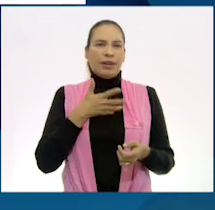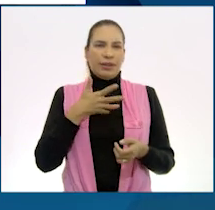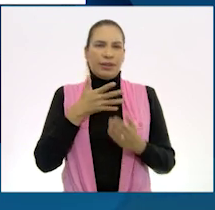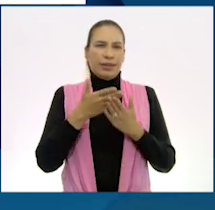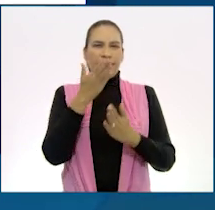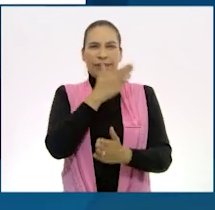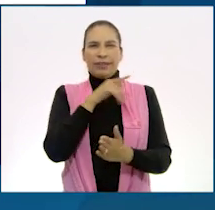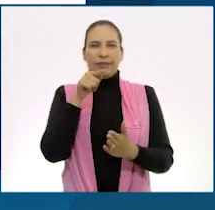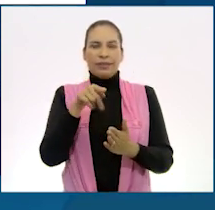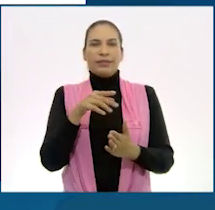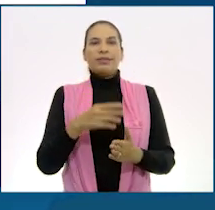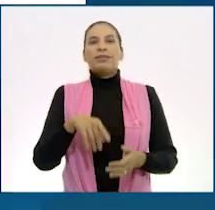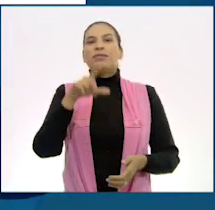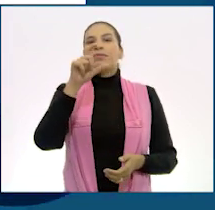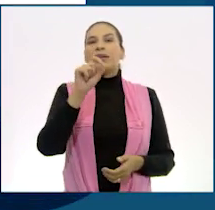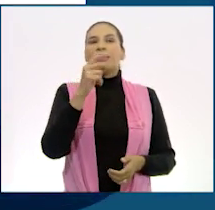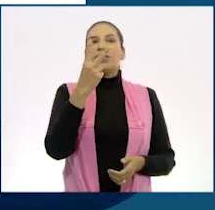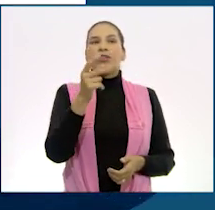tenía de